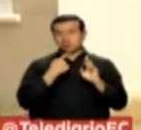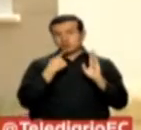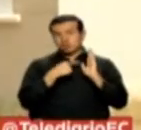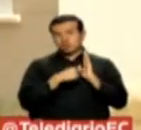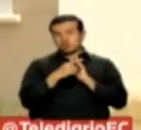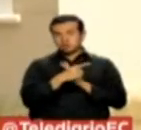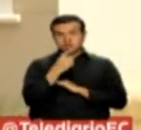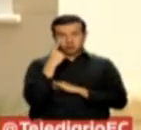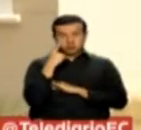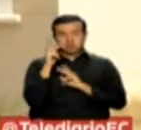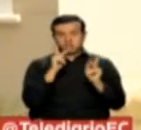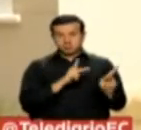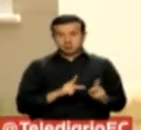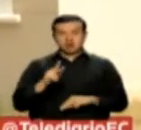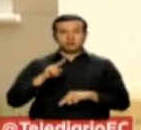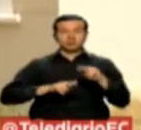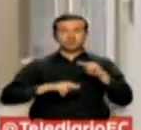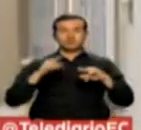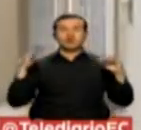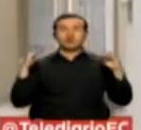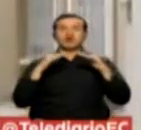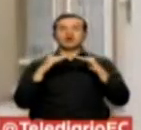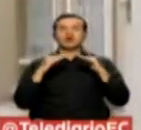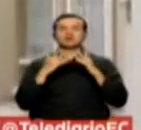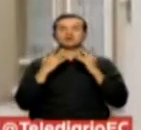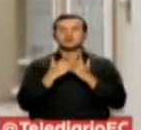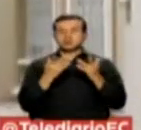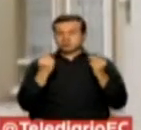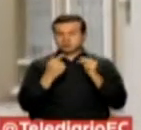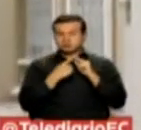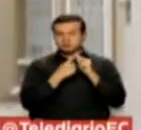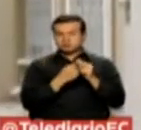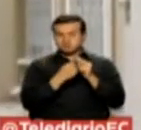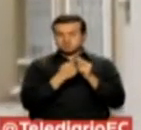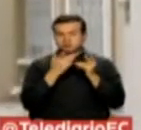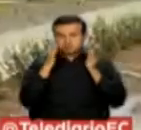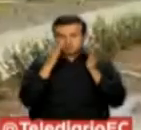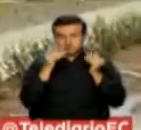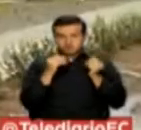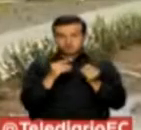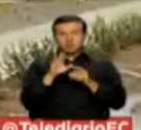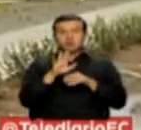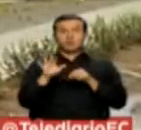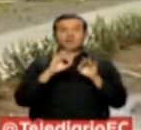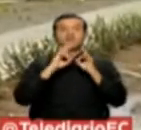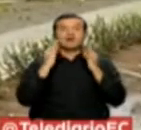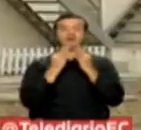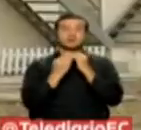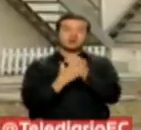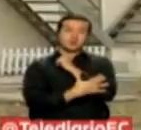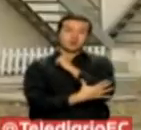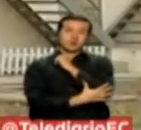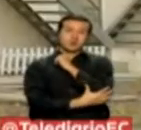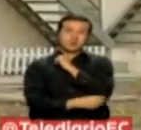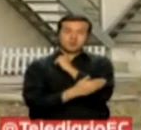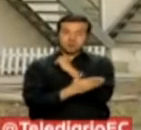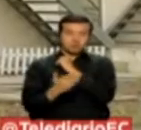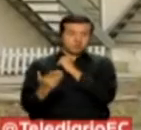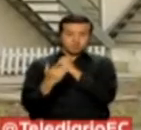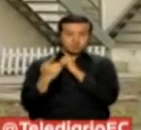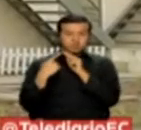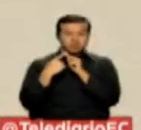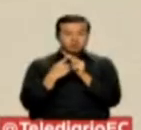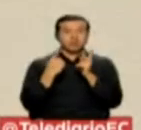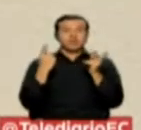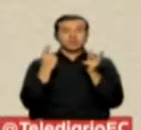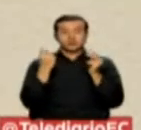está anclado al Plan Casa para Todos. Se trata de un préstamo hipotecario destinado a aquellas familias con menores ingresos, el cual estará diseñado